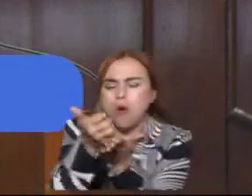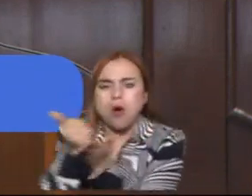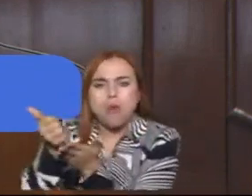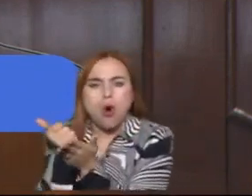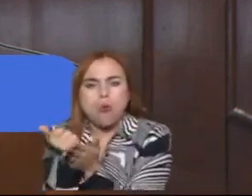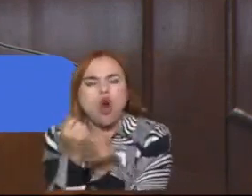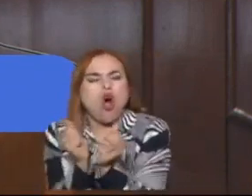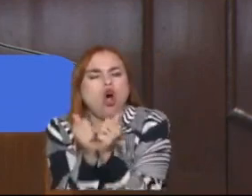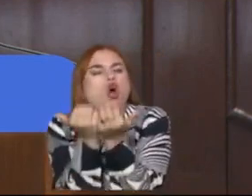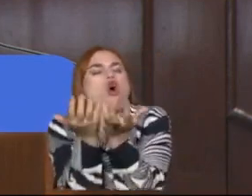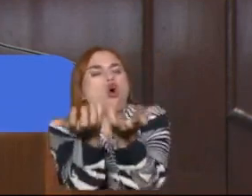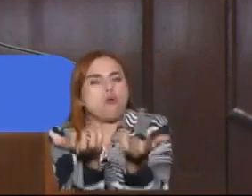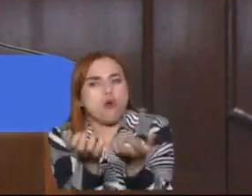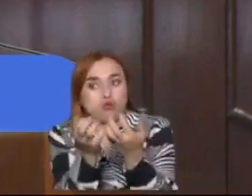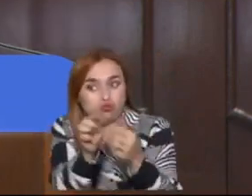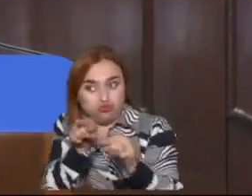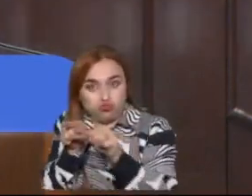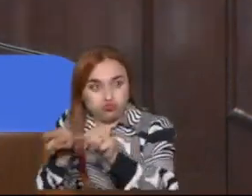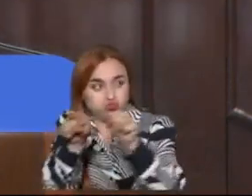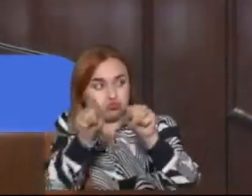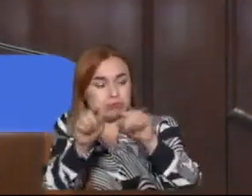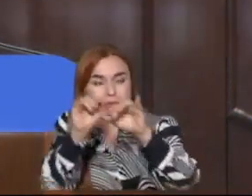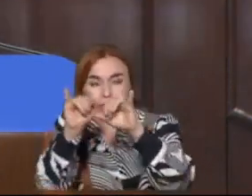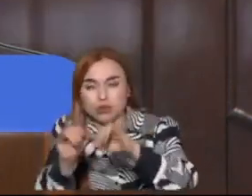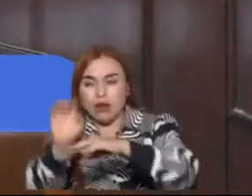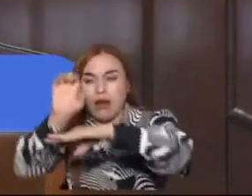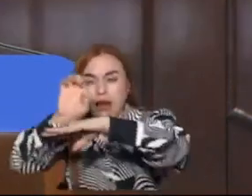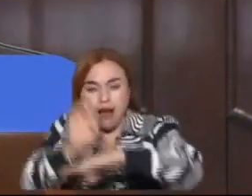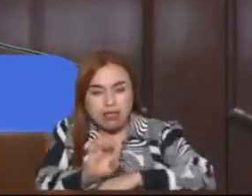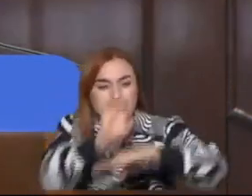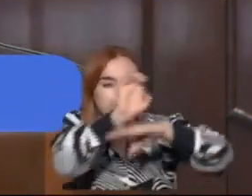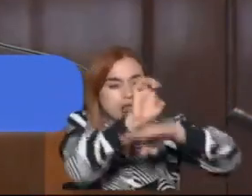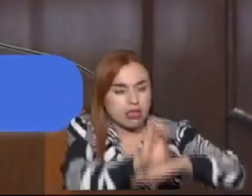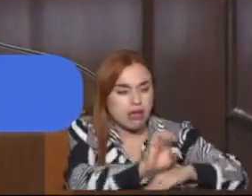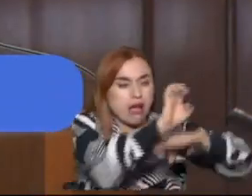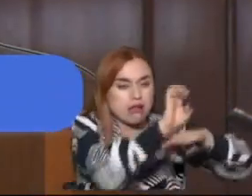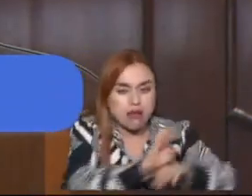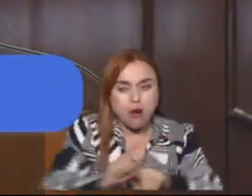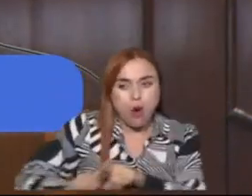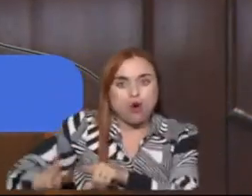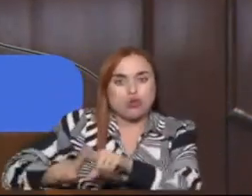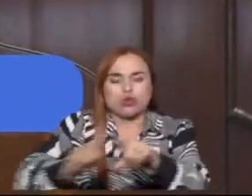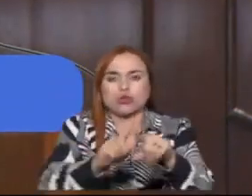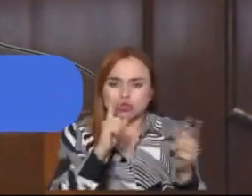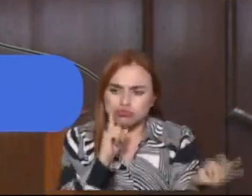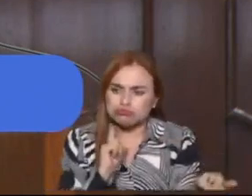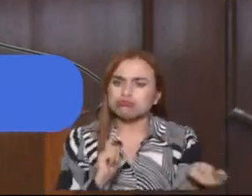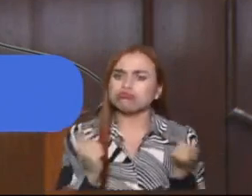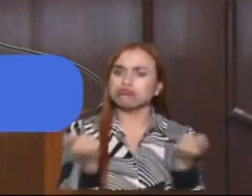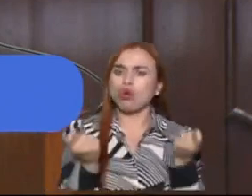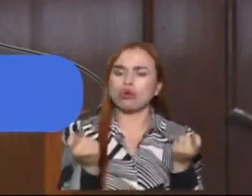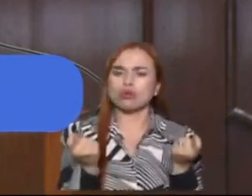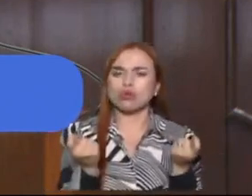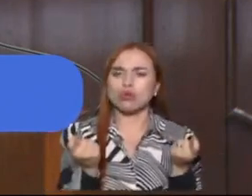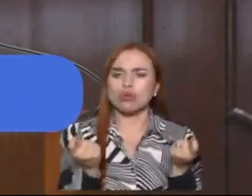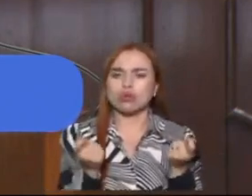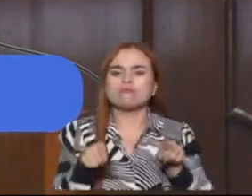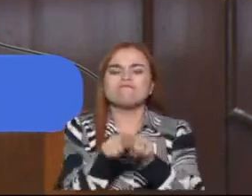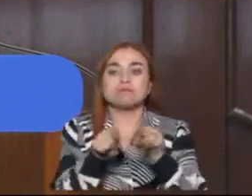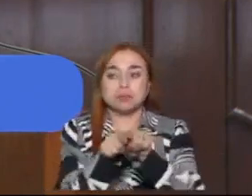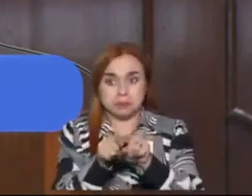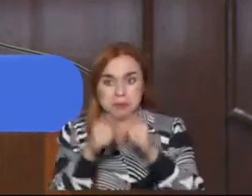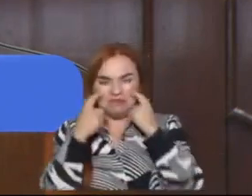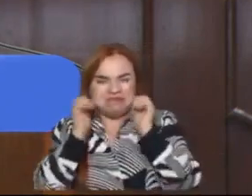parte de las entidades públicas. Esta herramienta, creada dentro de la plataforma Panamá Compra, le